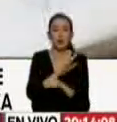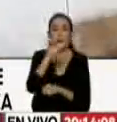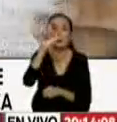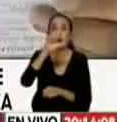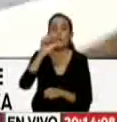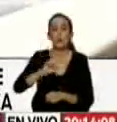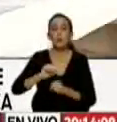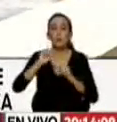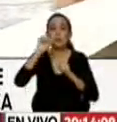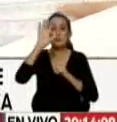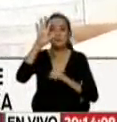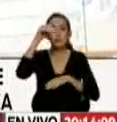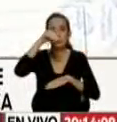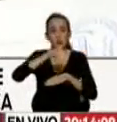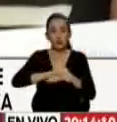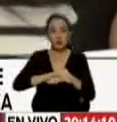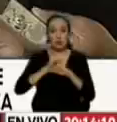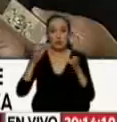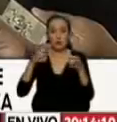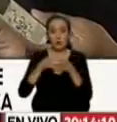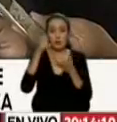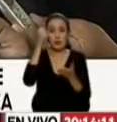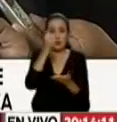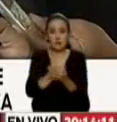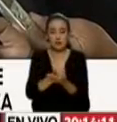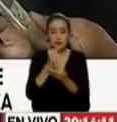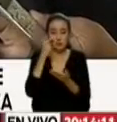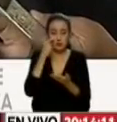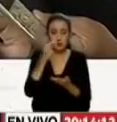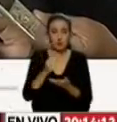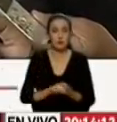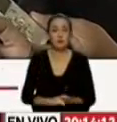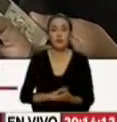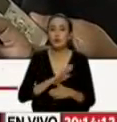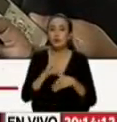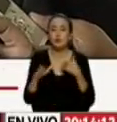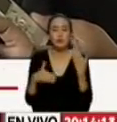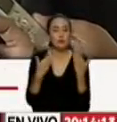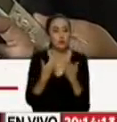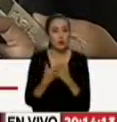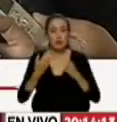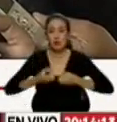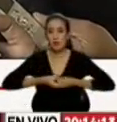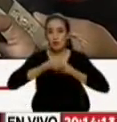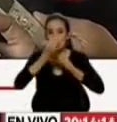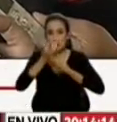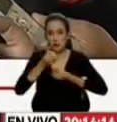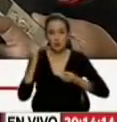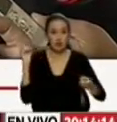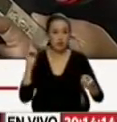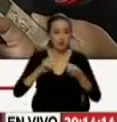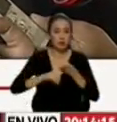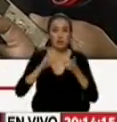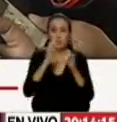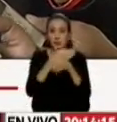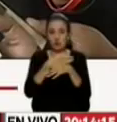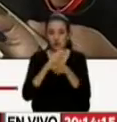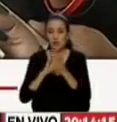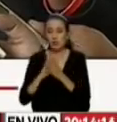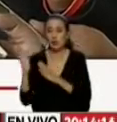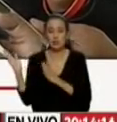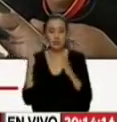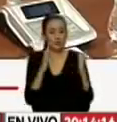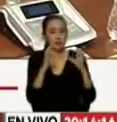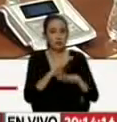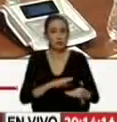a las 17 horas ante un notario. Contrastar toda la información que han dado aquí exfuncionarios que estuvieron en este comité versus lo que consta